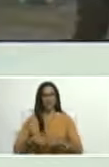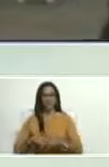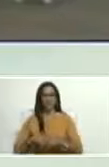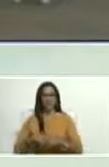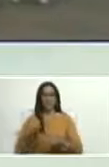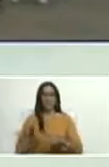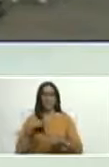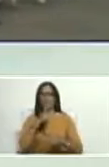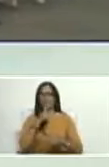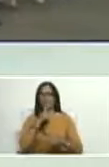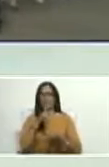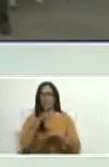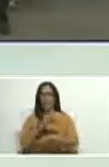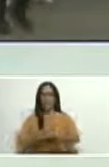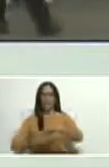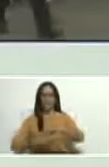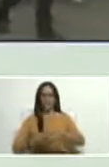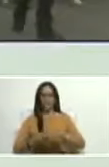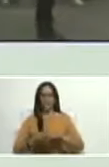¿Quiénes tienen gato?